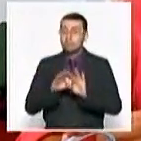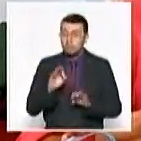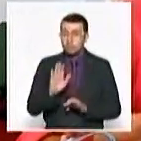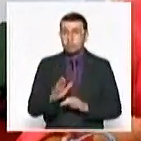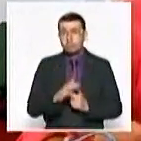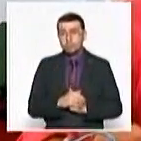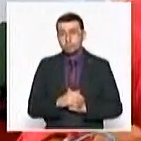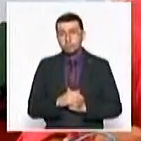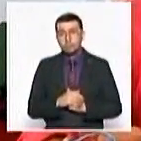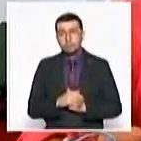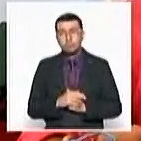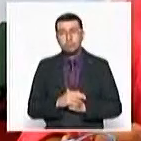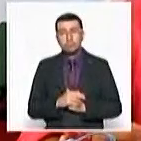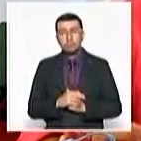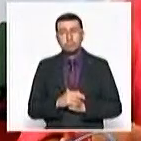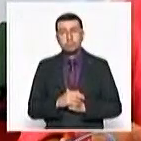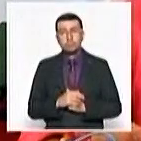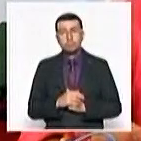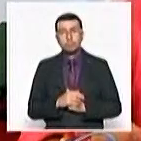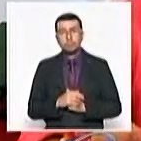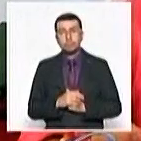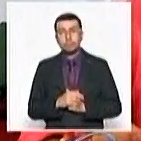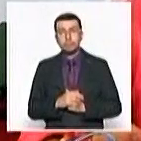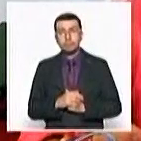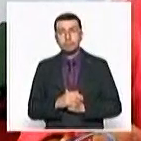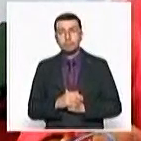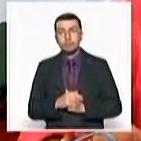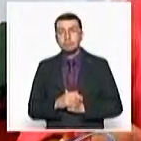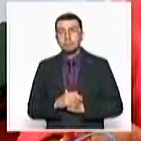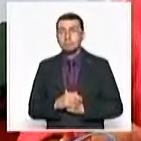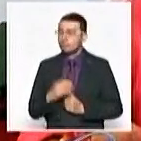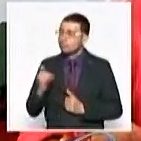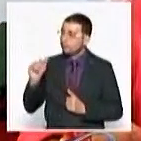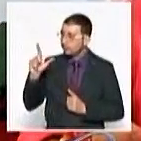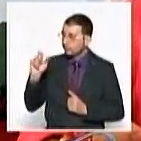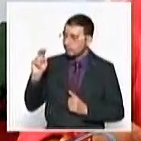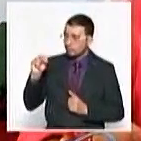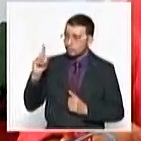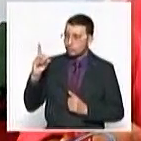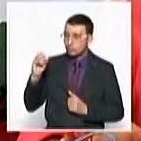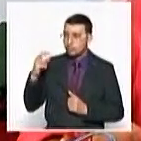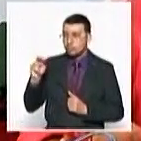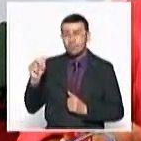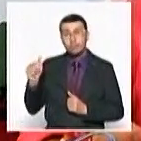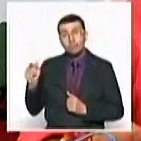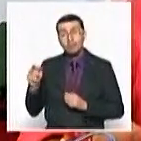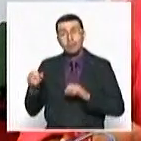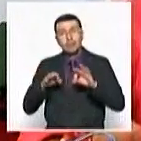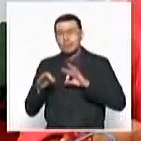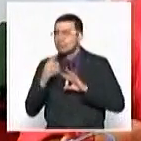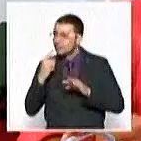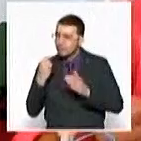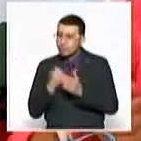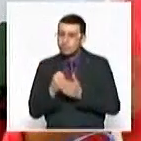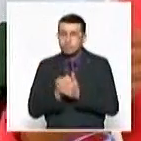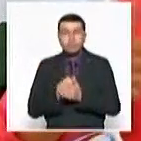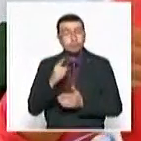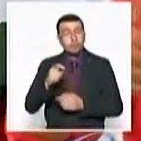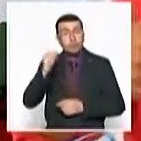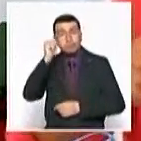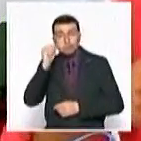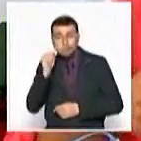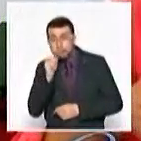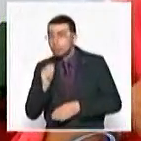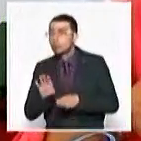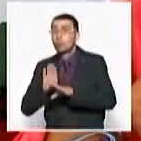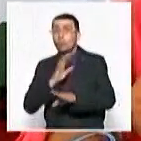Chavabá, que era el hindú con el que andábamos, con Manuel J. Londoño, dando conferencias por varios países, él insistía que el embarazo había que